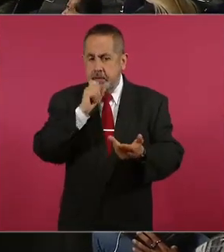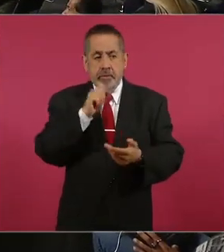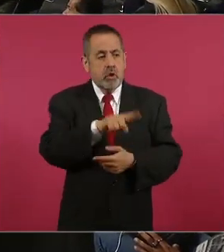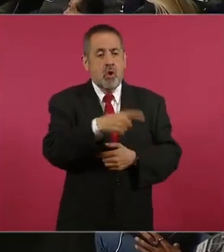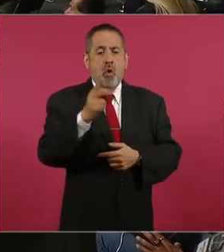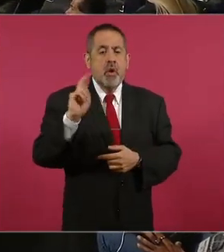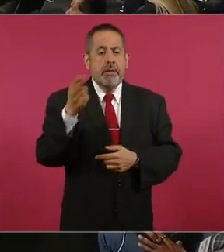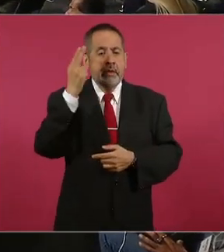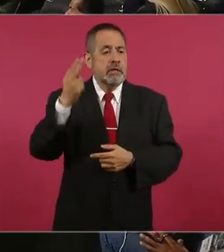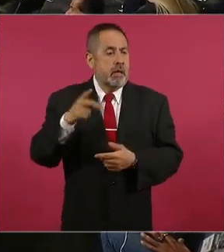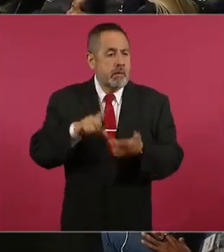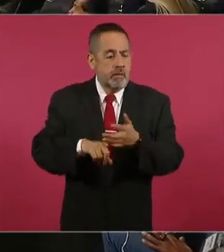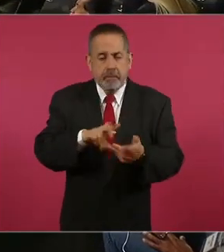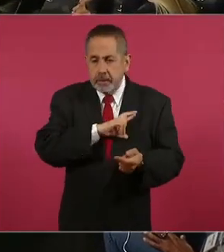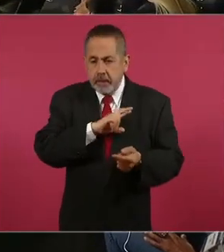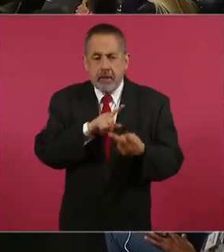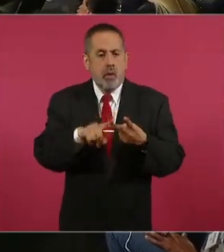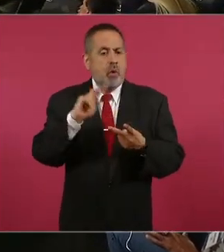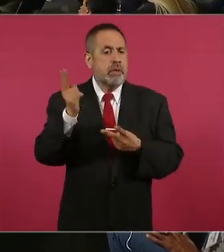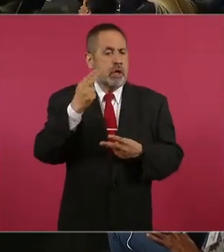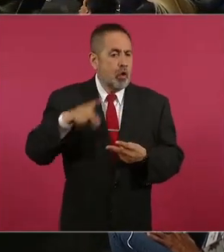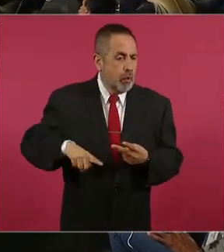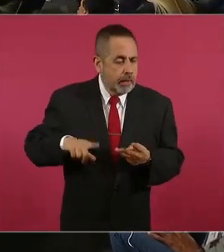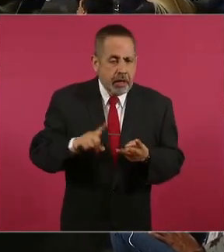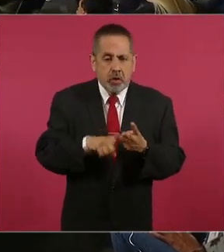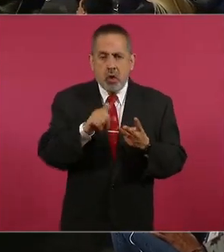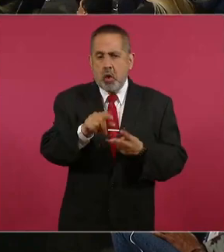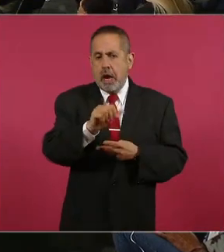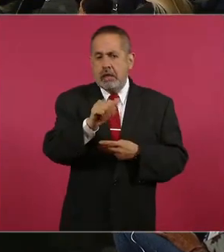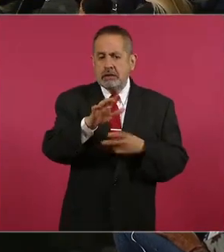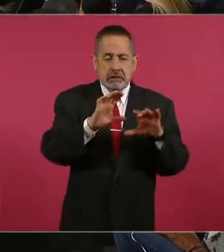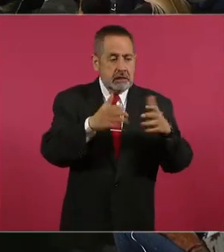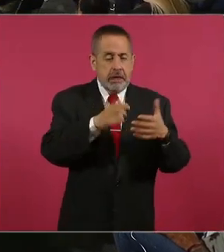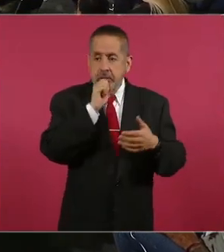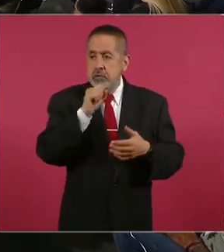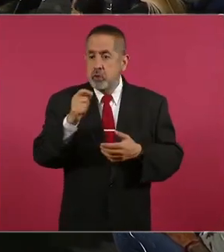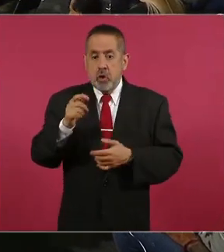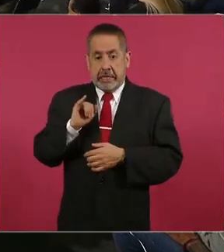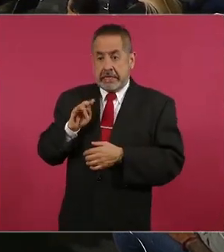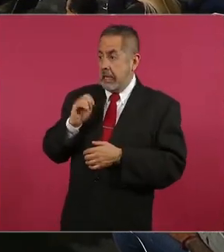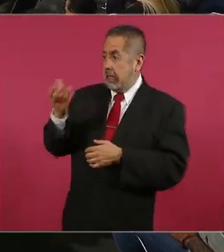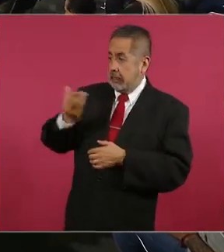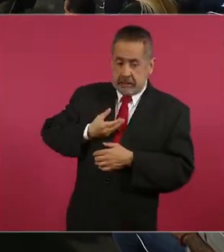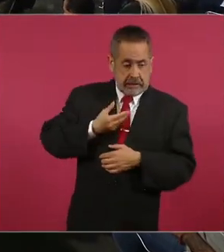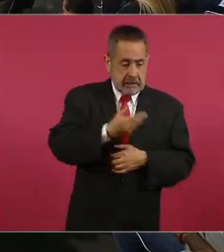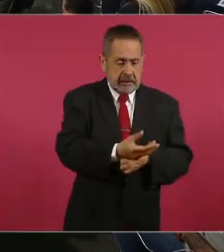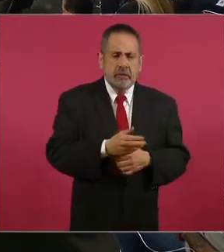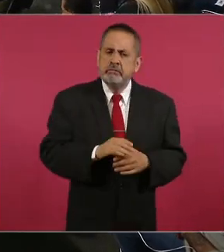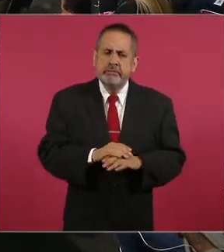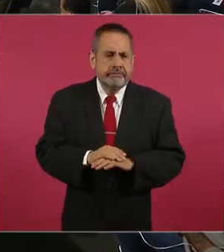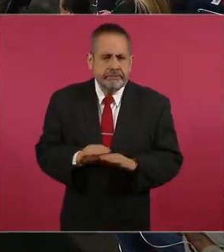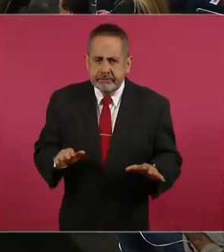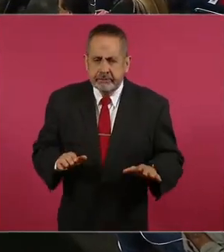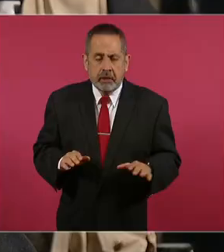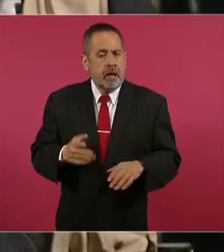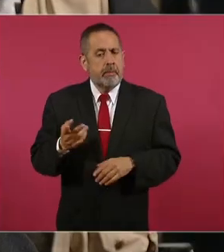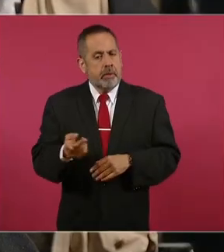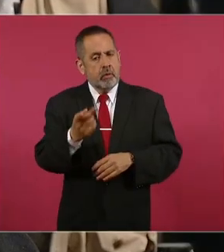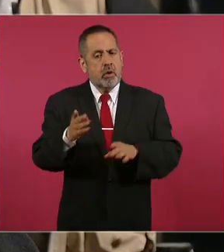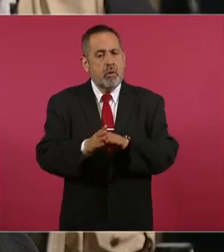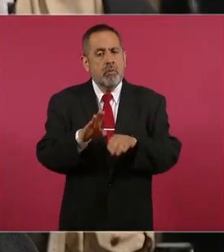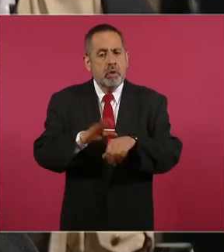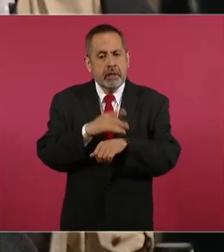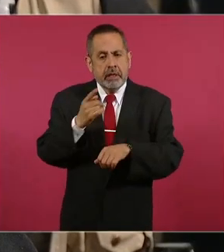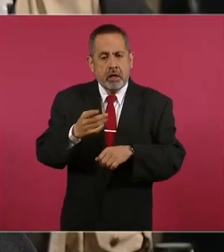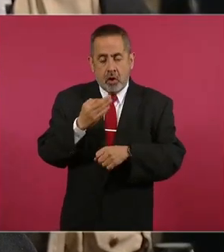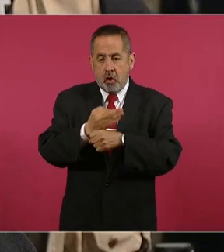públicas, universidades privadas y asociaciones civiles que son contratadas bajo este mismo esquema. Preguntarle sobre esto, presidente, porque ya se hizo